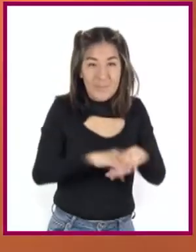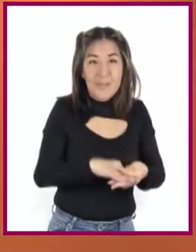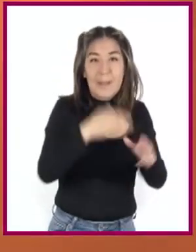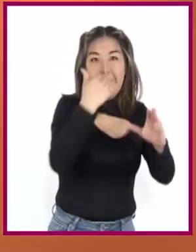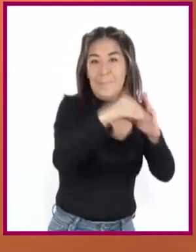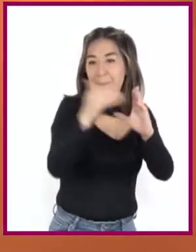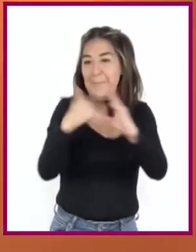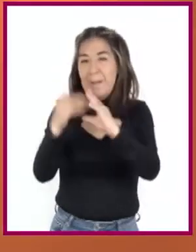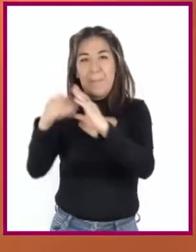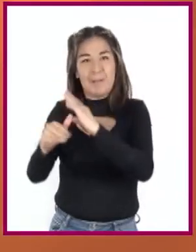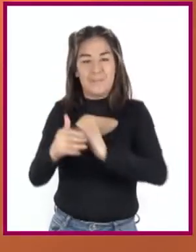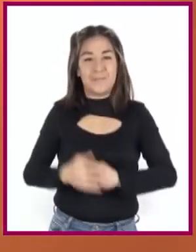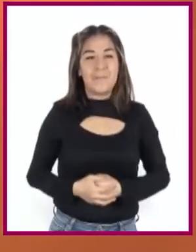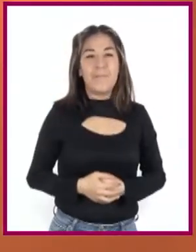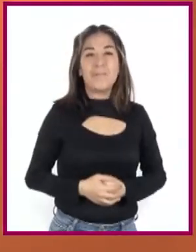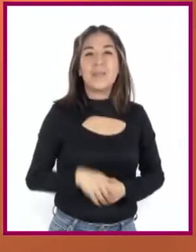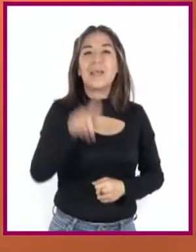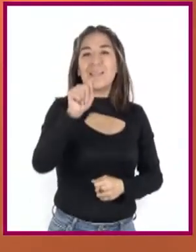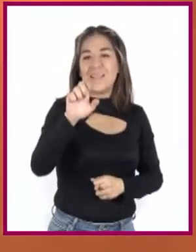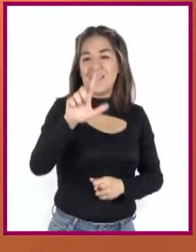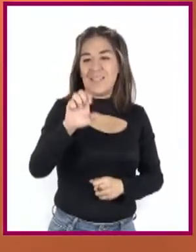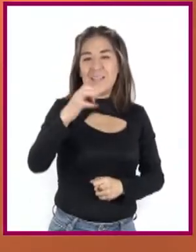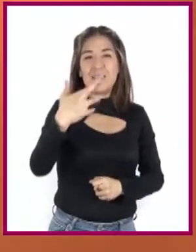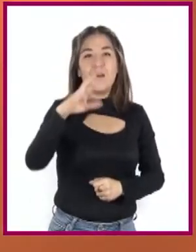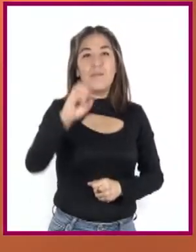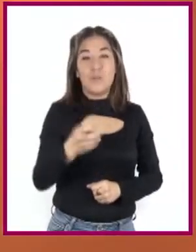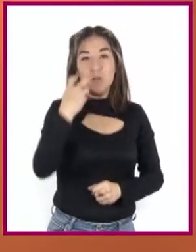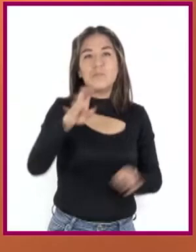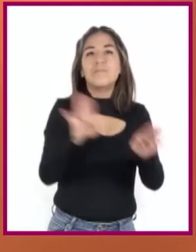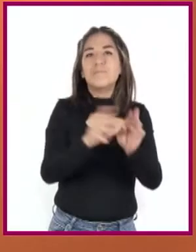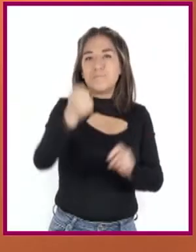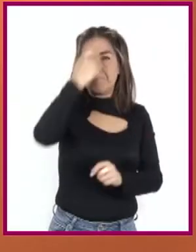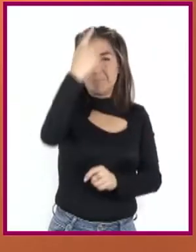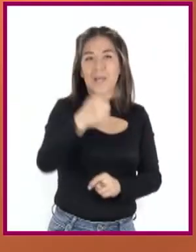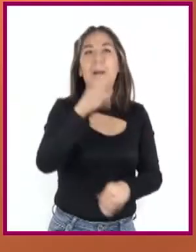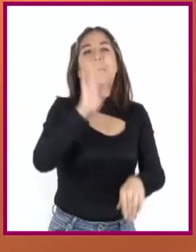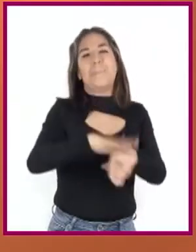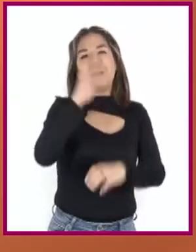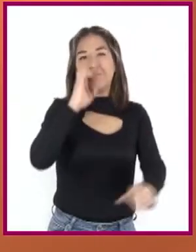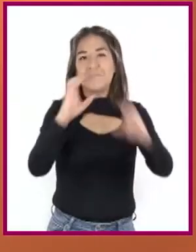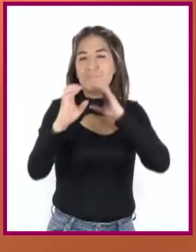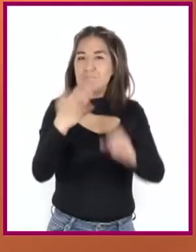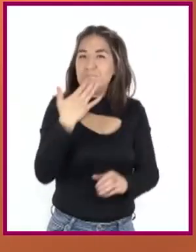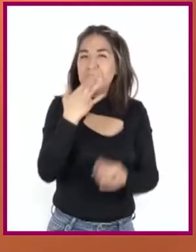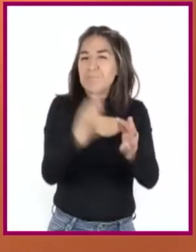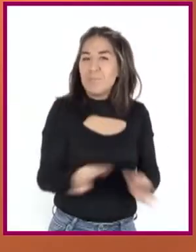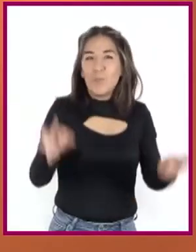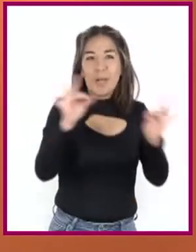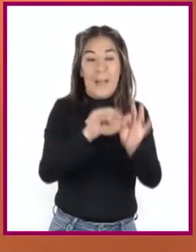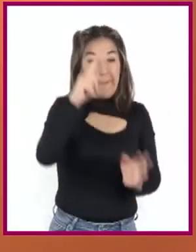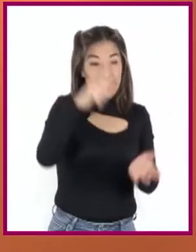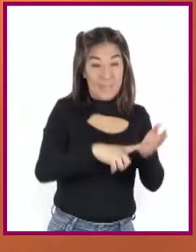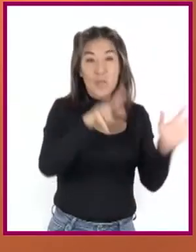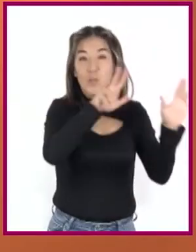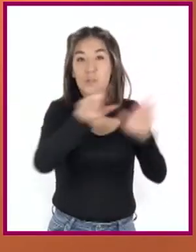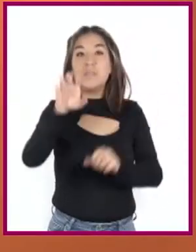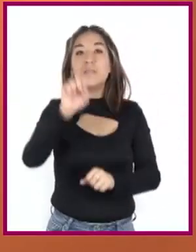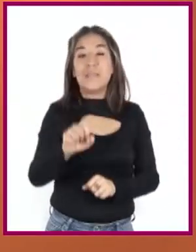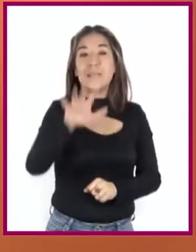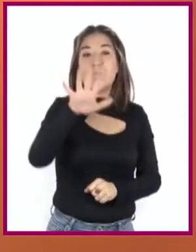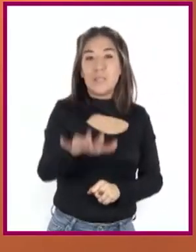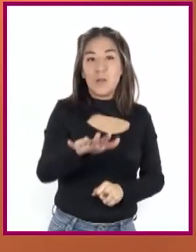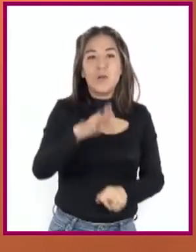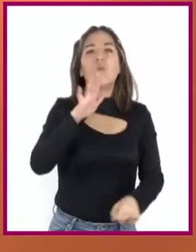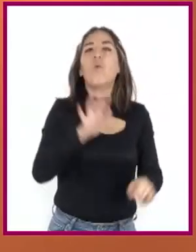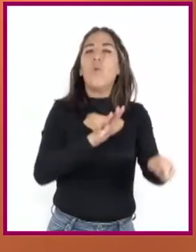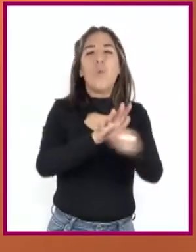hilo. El telégrafo se consagró como el medio de comunicación predilecto. En 1865, el total de